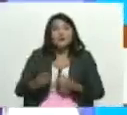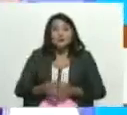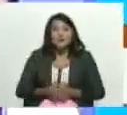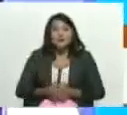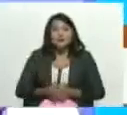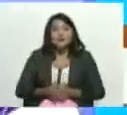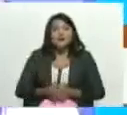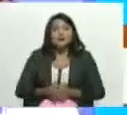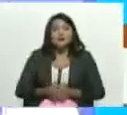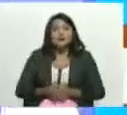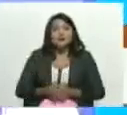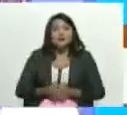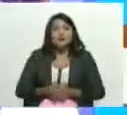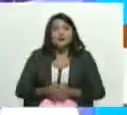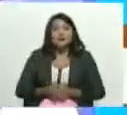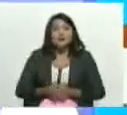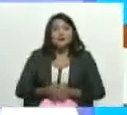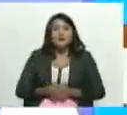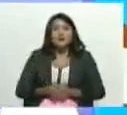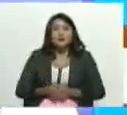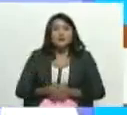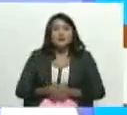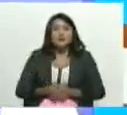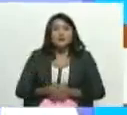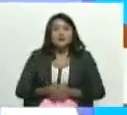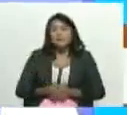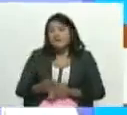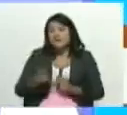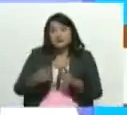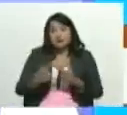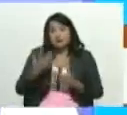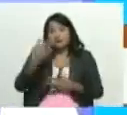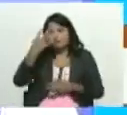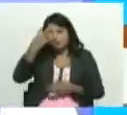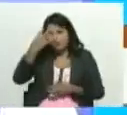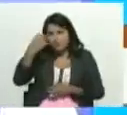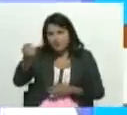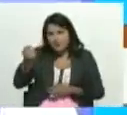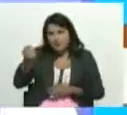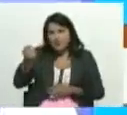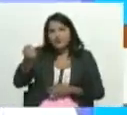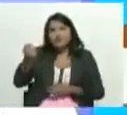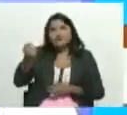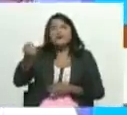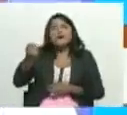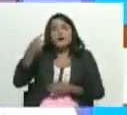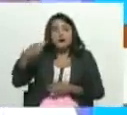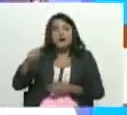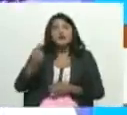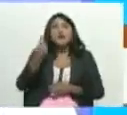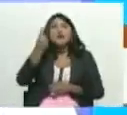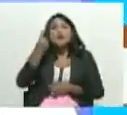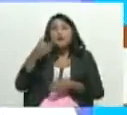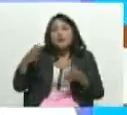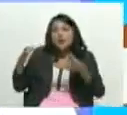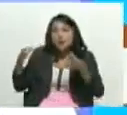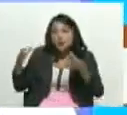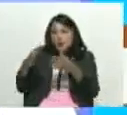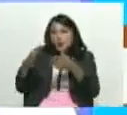no vamos a tener este entendimiento de que hay un solo grupo que se